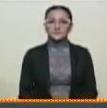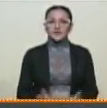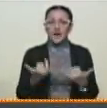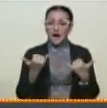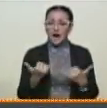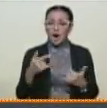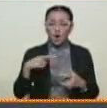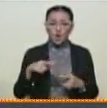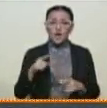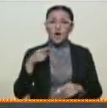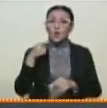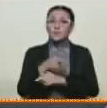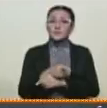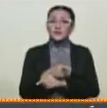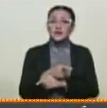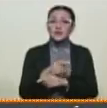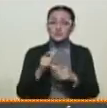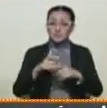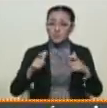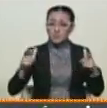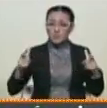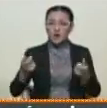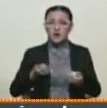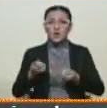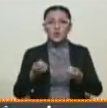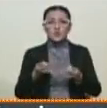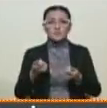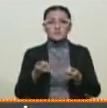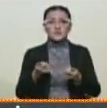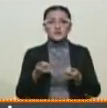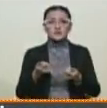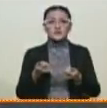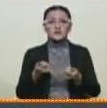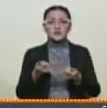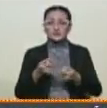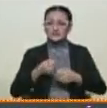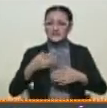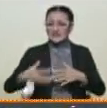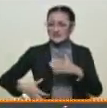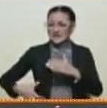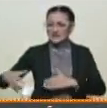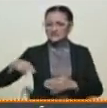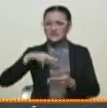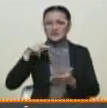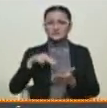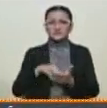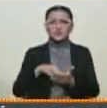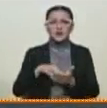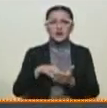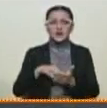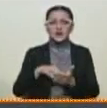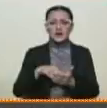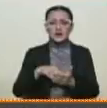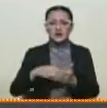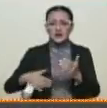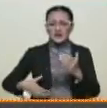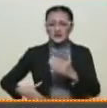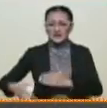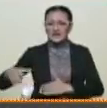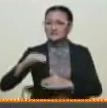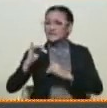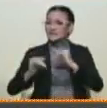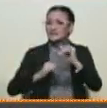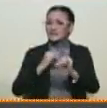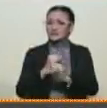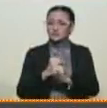a la diversificación de la economía, de las fuentes de creación de riqueza nacional, de creación de riqueza internacional, de nuevas